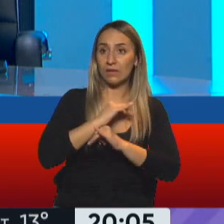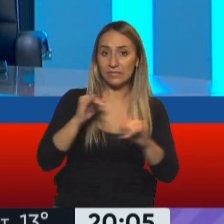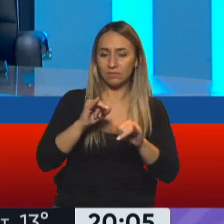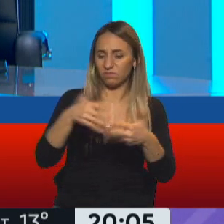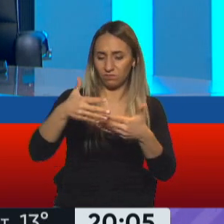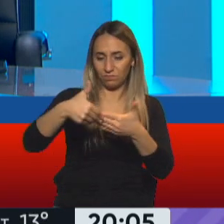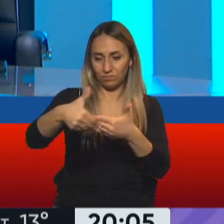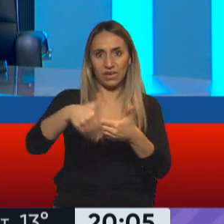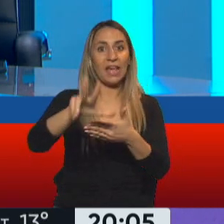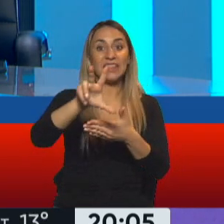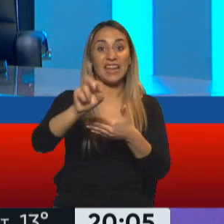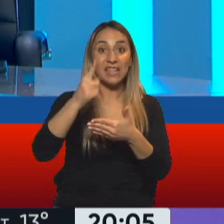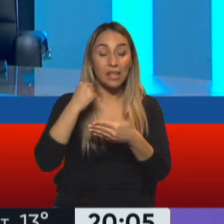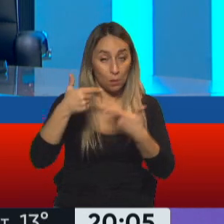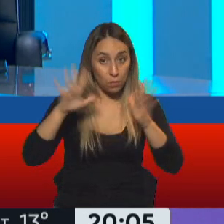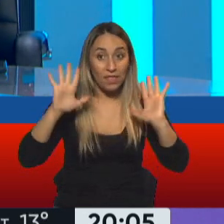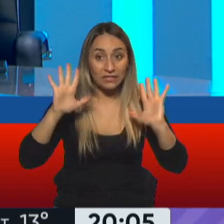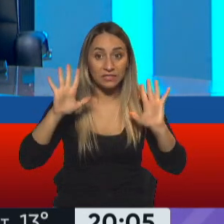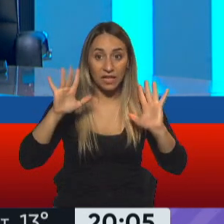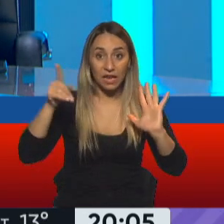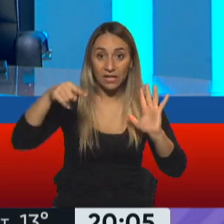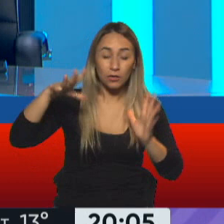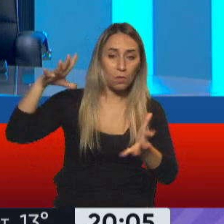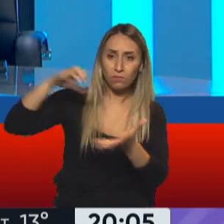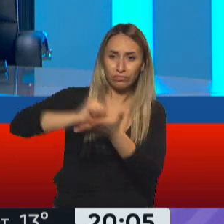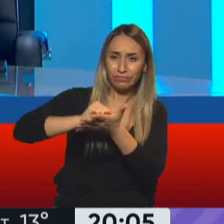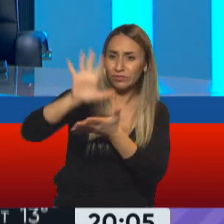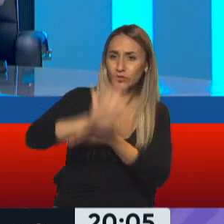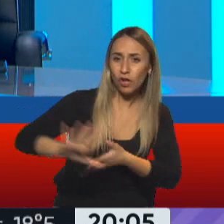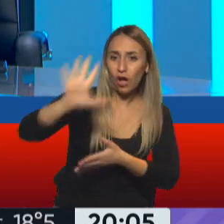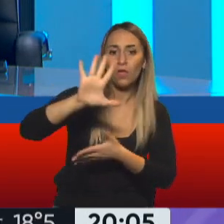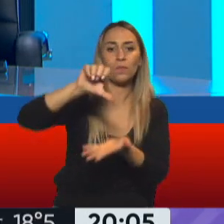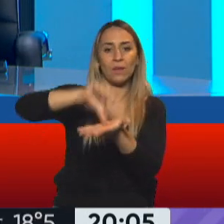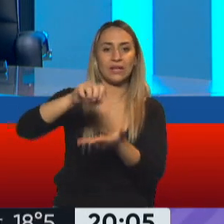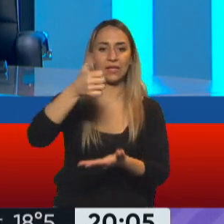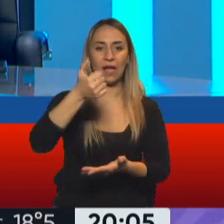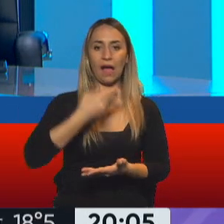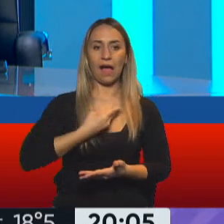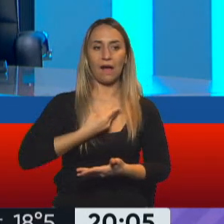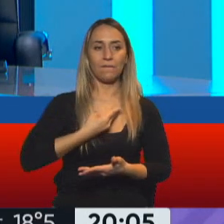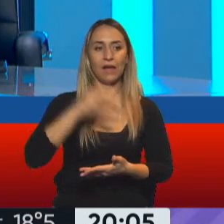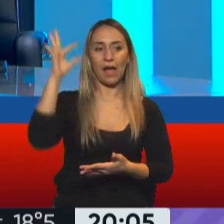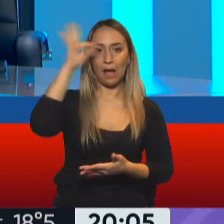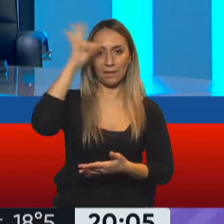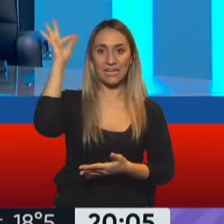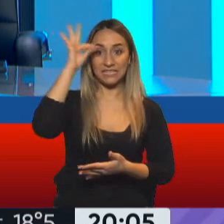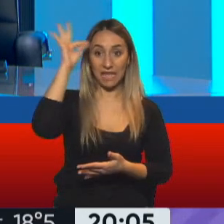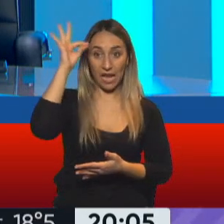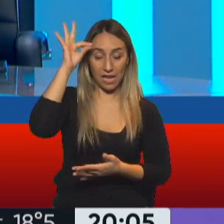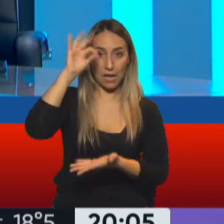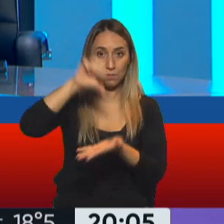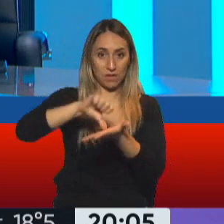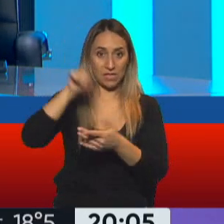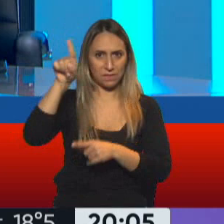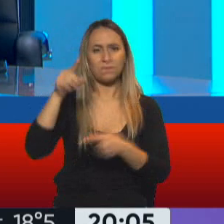no más, a más tardar, puede hacer que tengan el control de todo Afganistán. ¿De qué hablamos cuando hablamos de talibanes? Bueno, estamos hablando